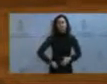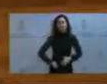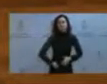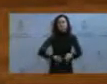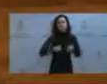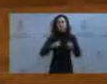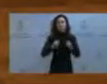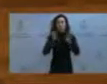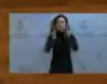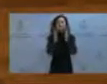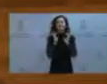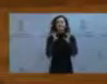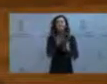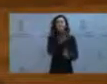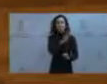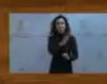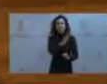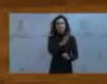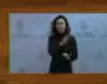números redondos,